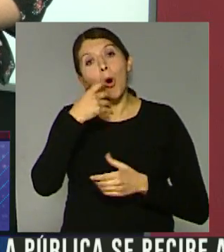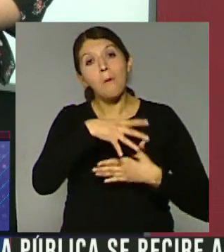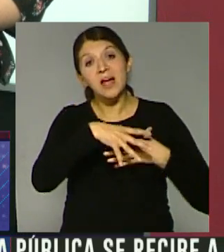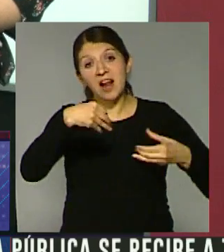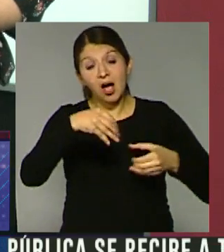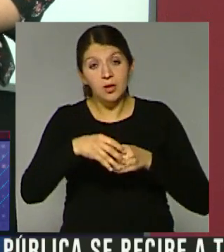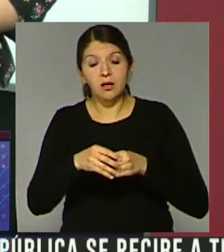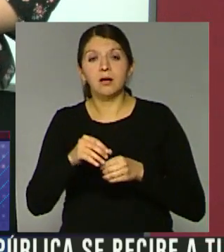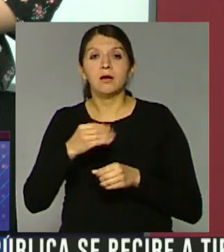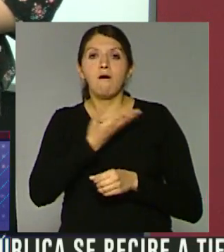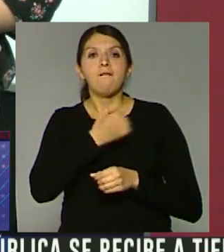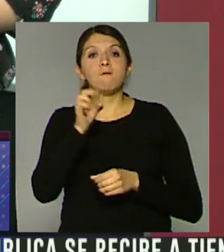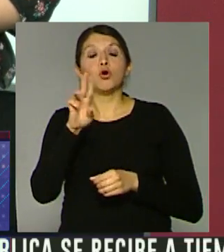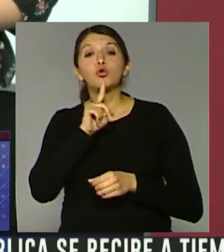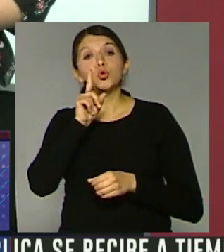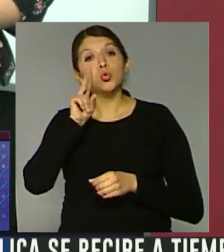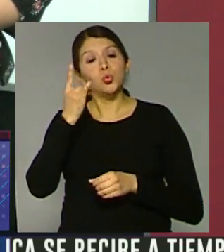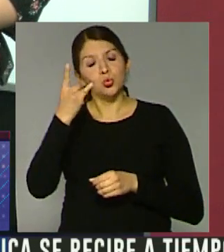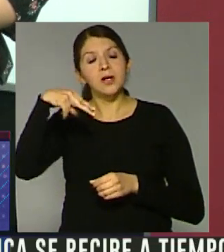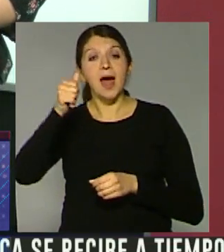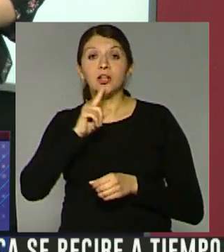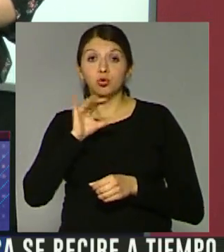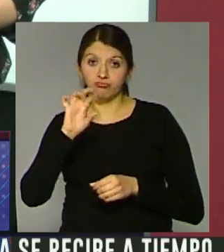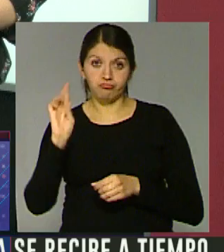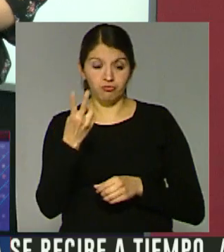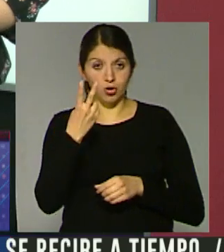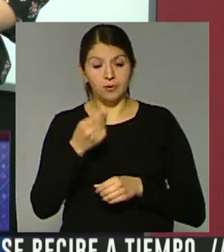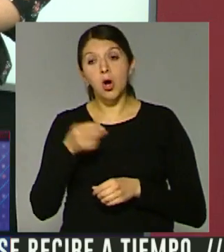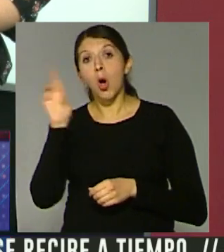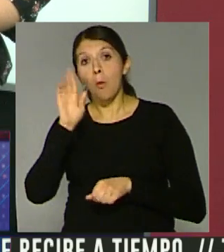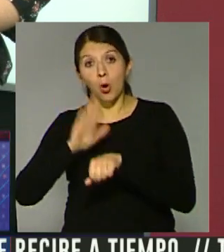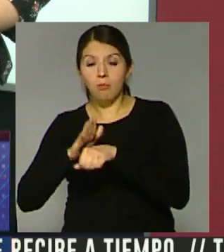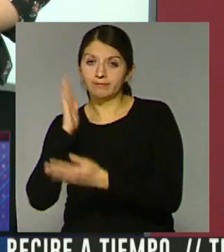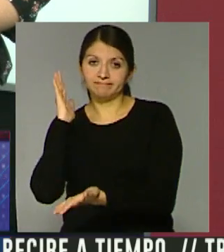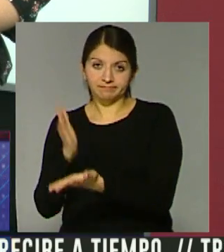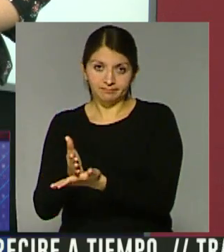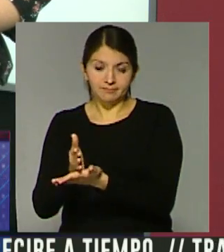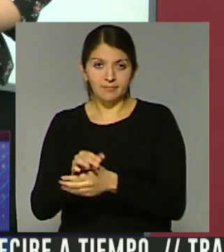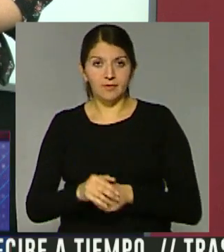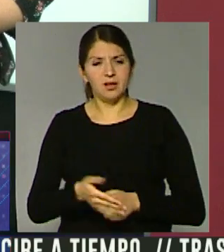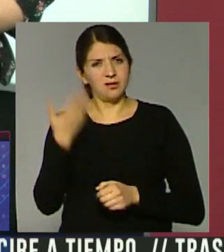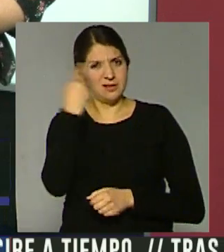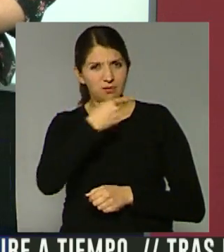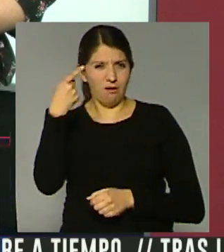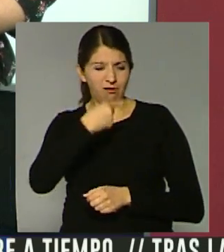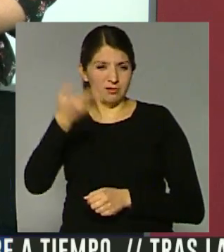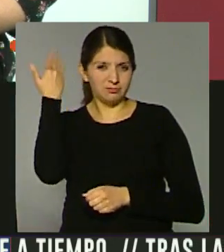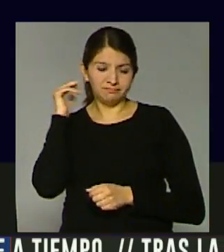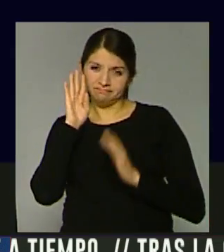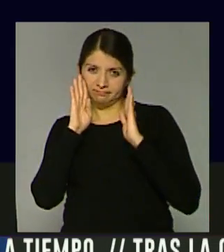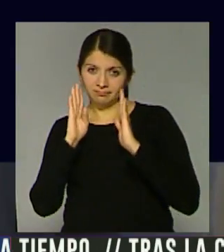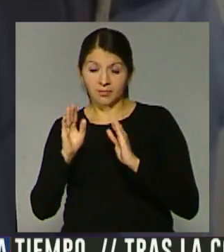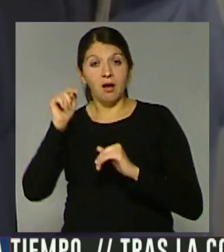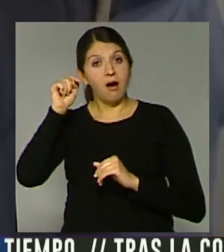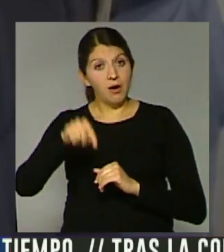fue condenada Julieta Silva. Así es, y esto viene trayendo hace días y semanas lo que tiene que ver con... escuchamos,